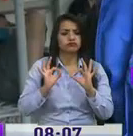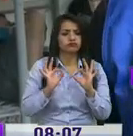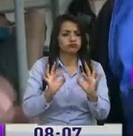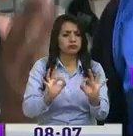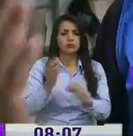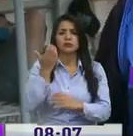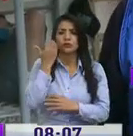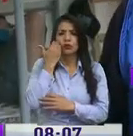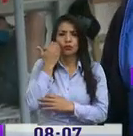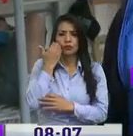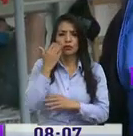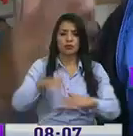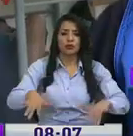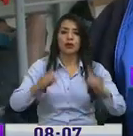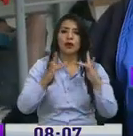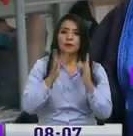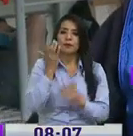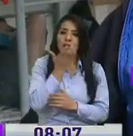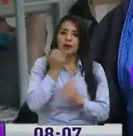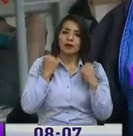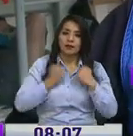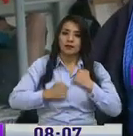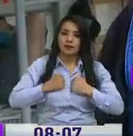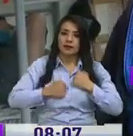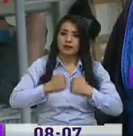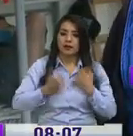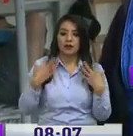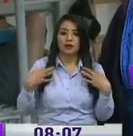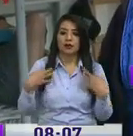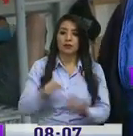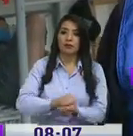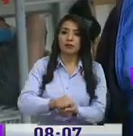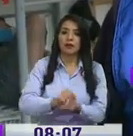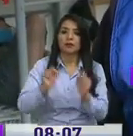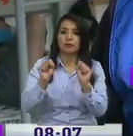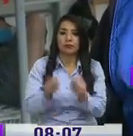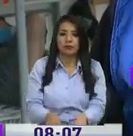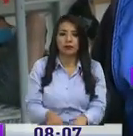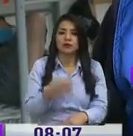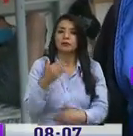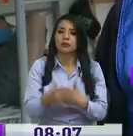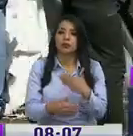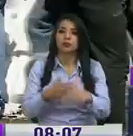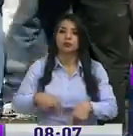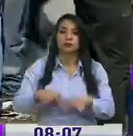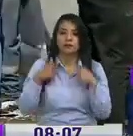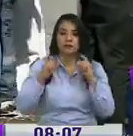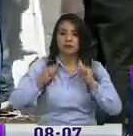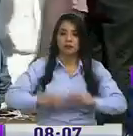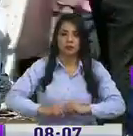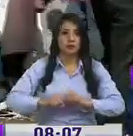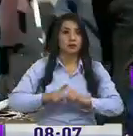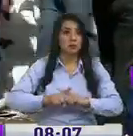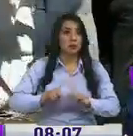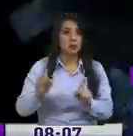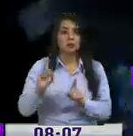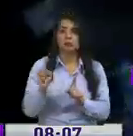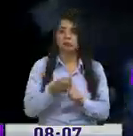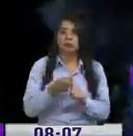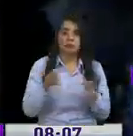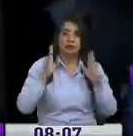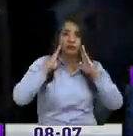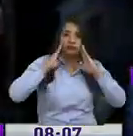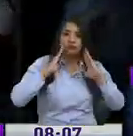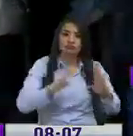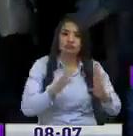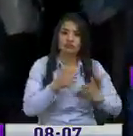ya duermen en una cama caliente, ya pueden bañarse, lavar su ropa y restablecer sus vidas. Pero esto solo es la primera fase, señala Cristian